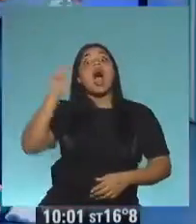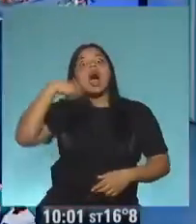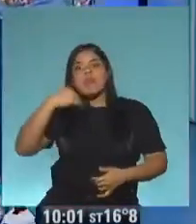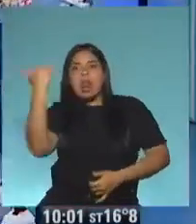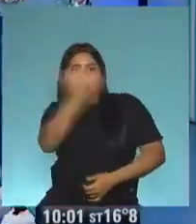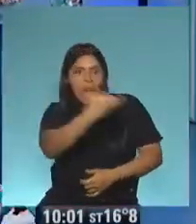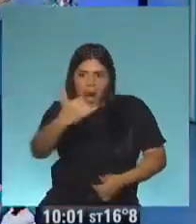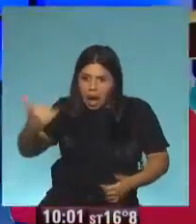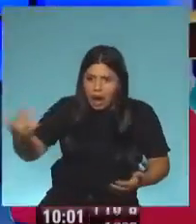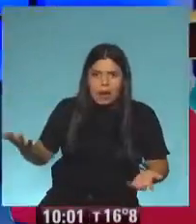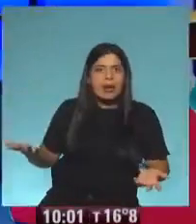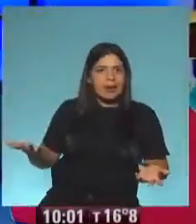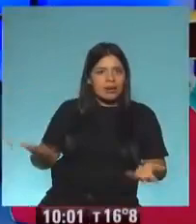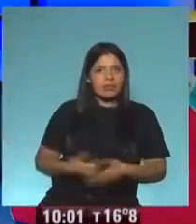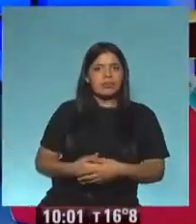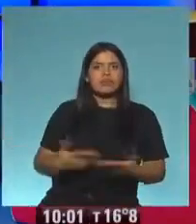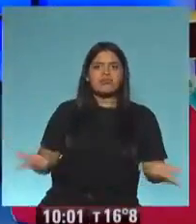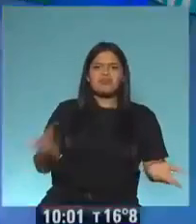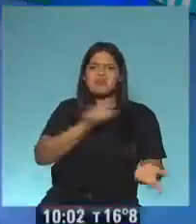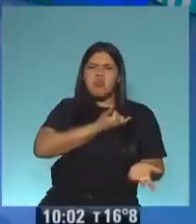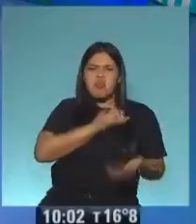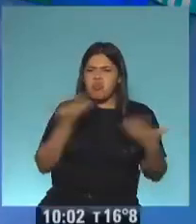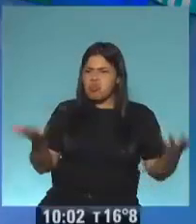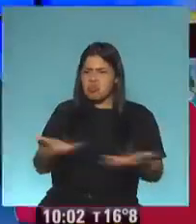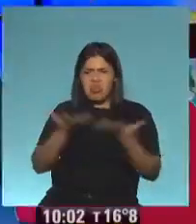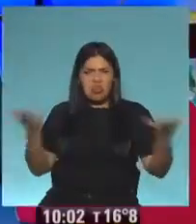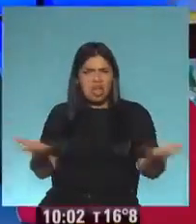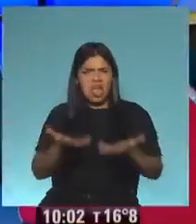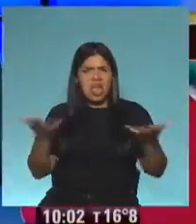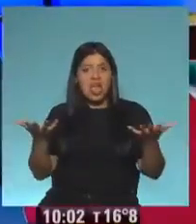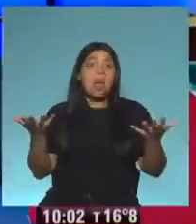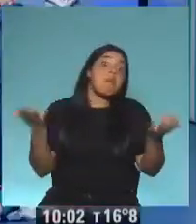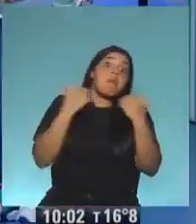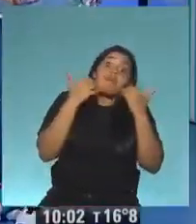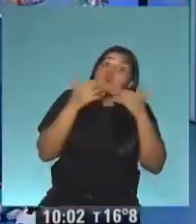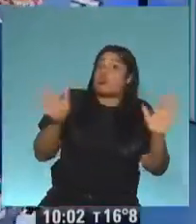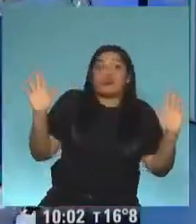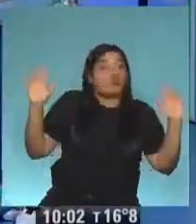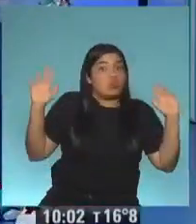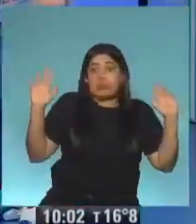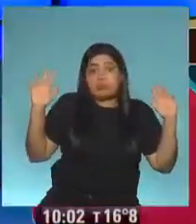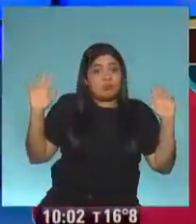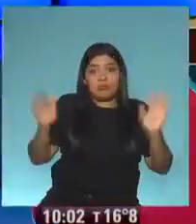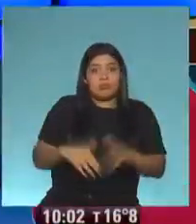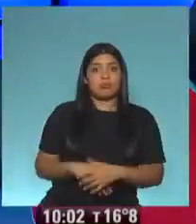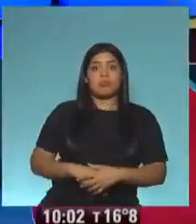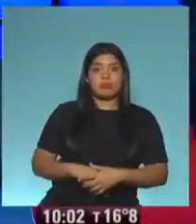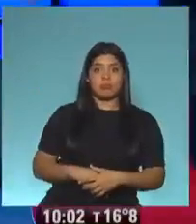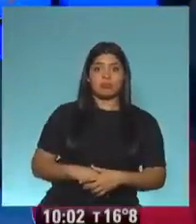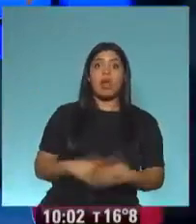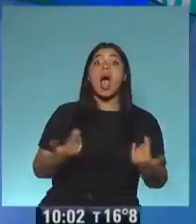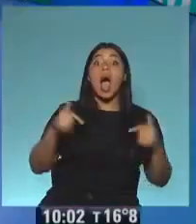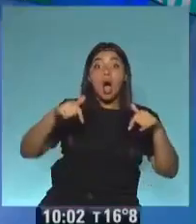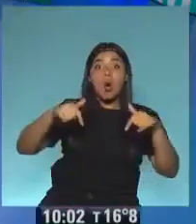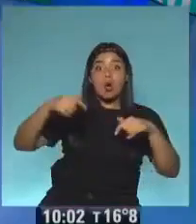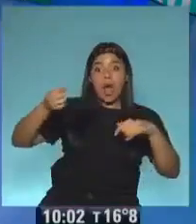animales. ¿Por dónde andan? Pues nadie lo sabe. Y ahora vamos a caminar. ¡Tum! Ah, una